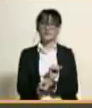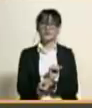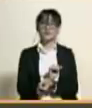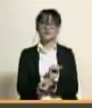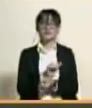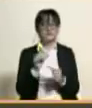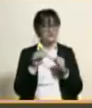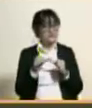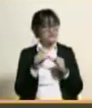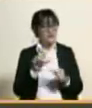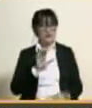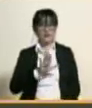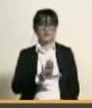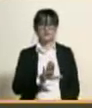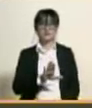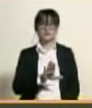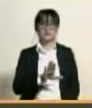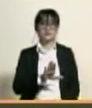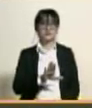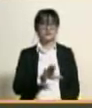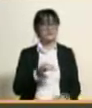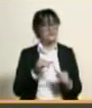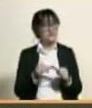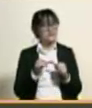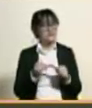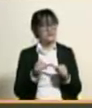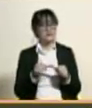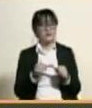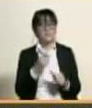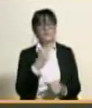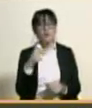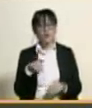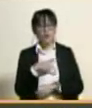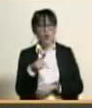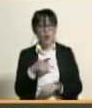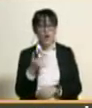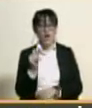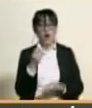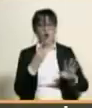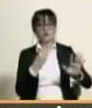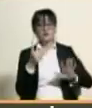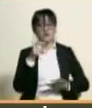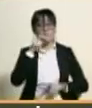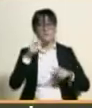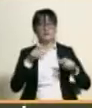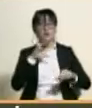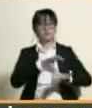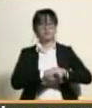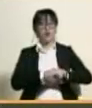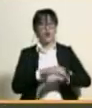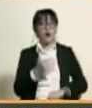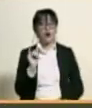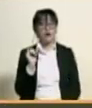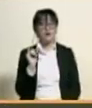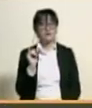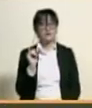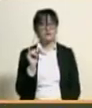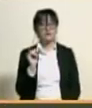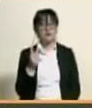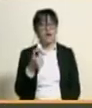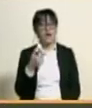sigue en marcha. Sigue en marcha. Solamente en 24 horas tenemos 86 personas capturadas y